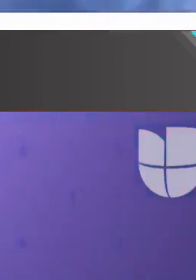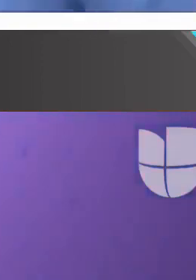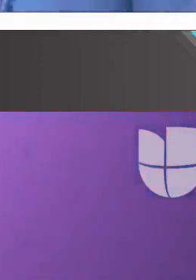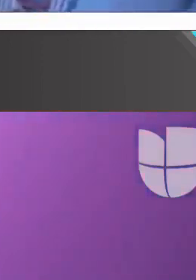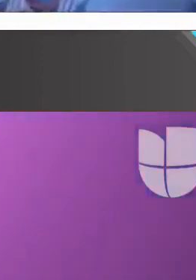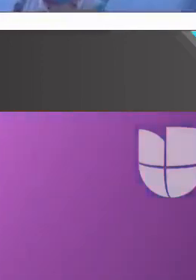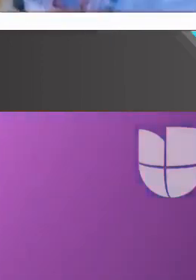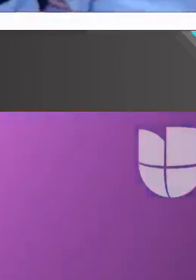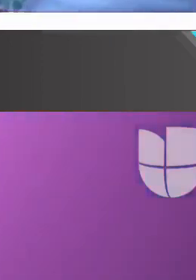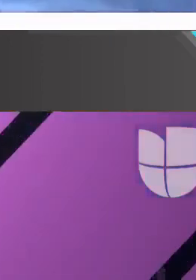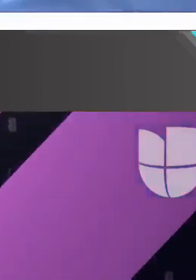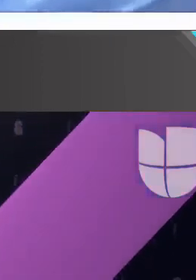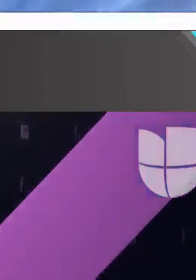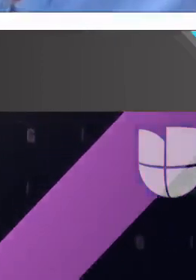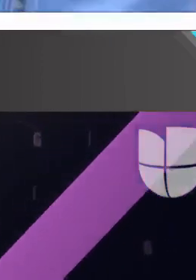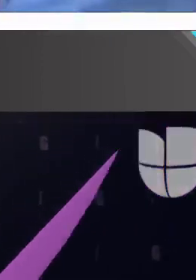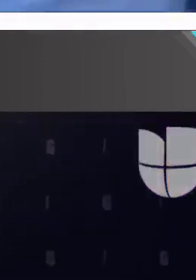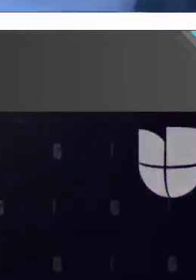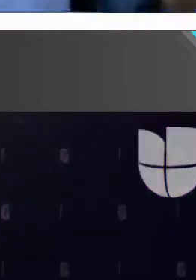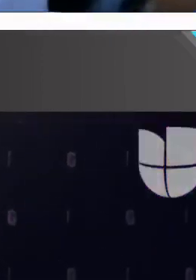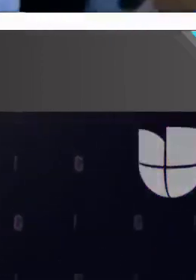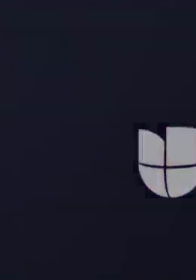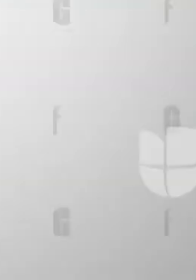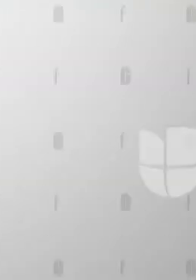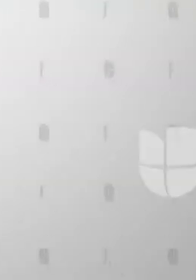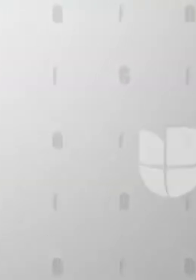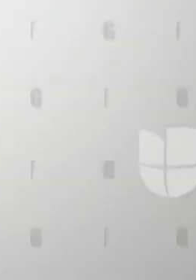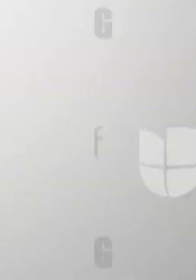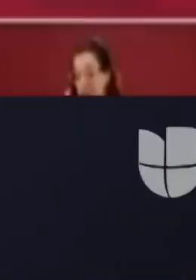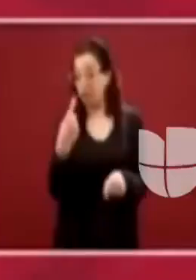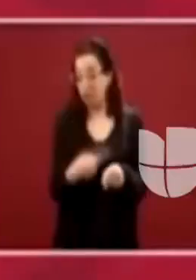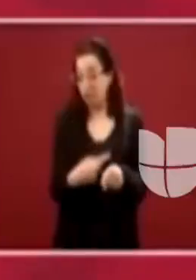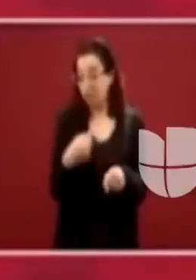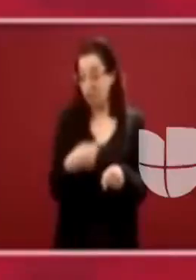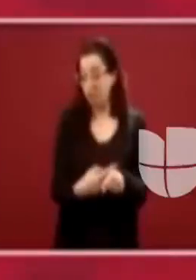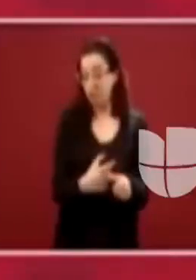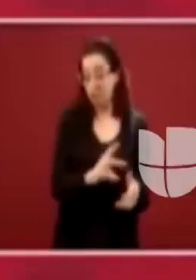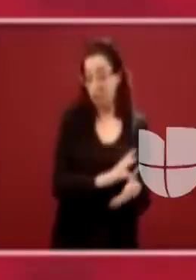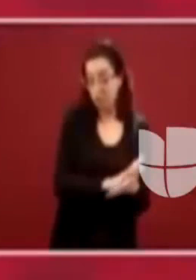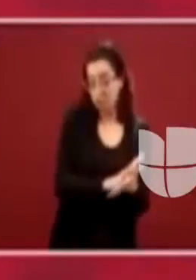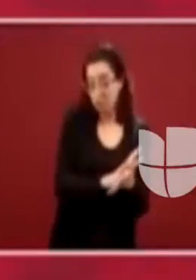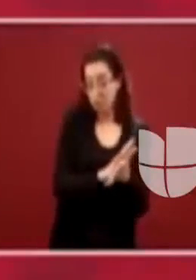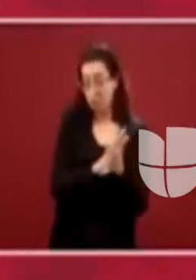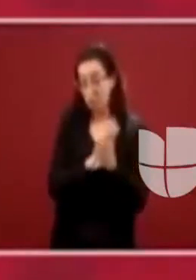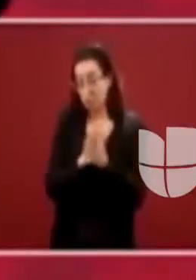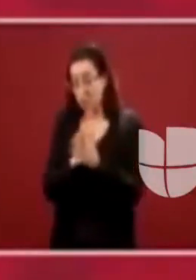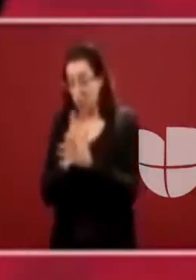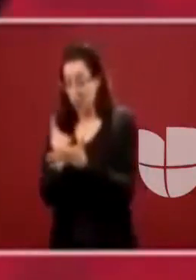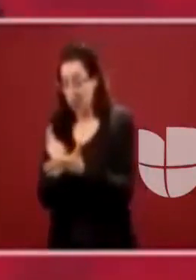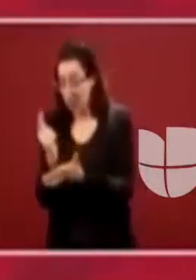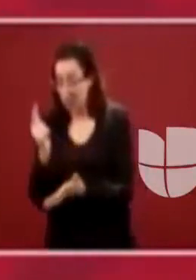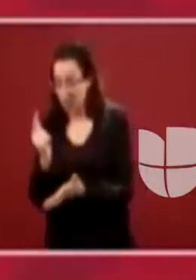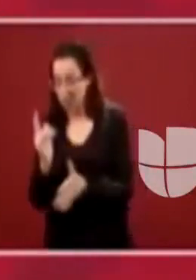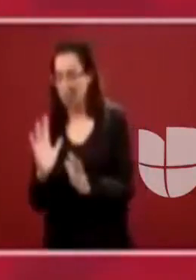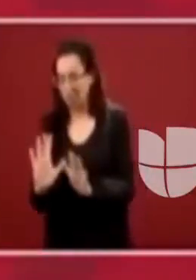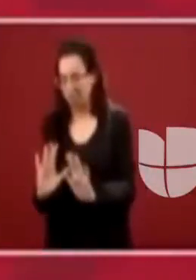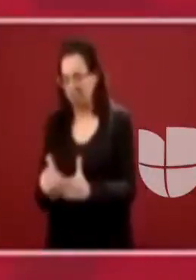cómo tomarnos esta emergencia en México. Veamos. El escudo protector